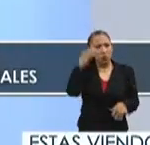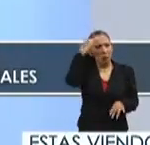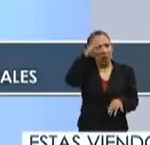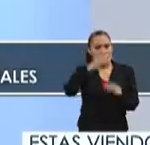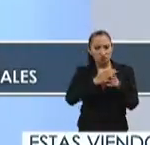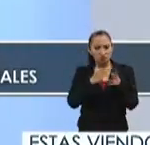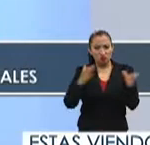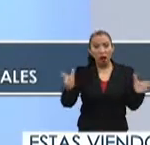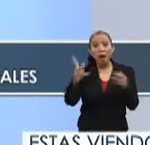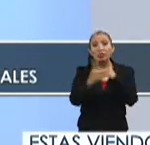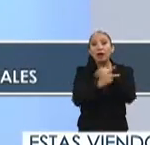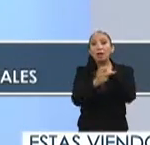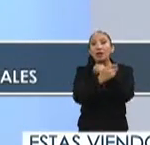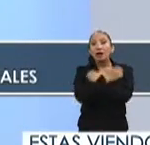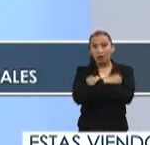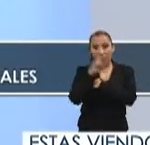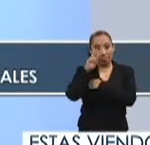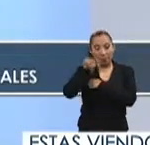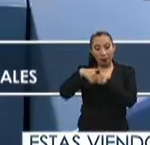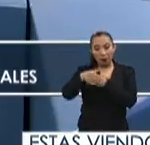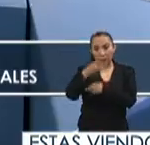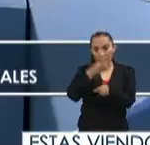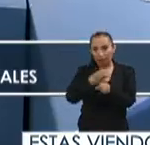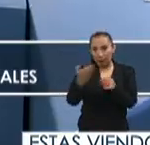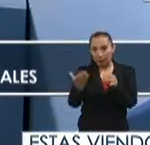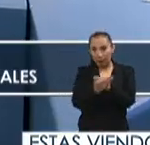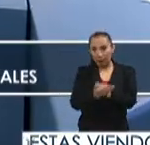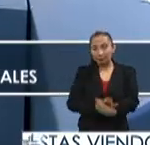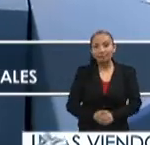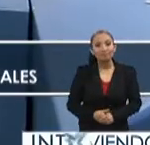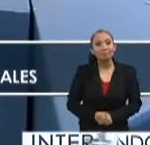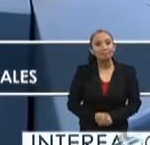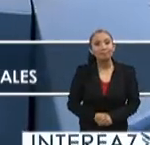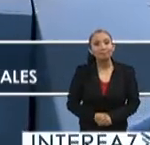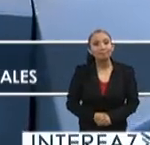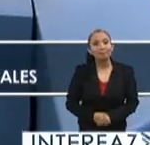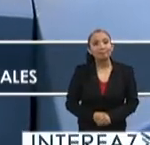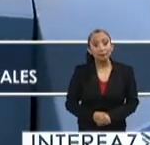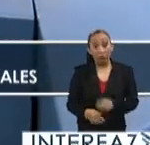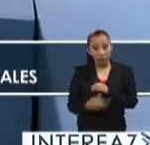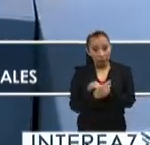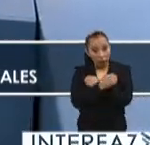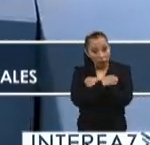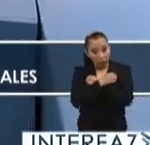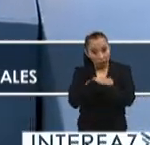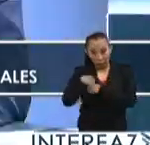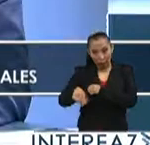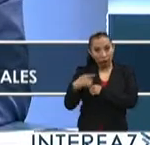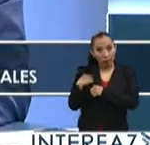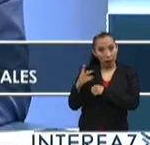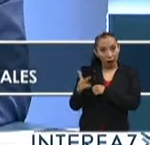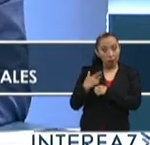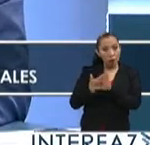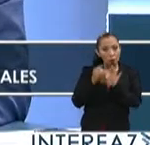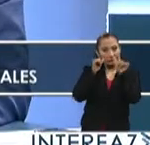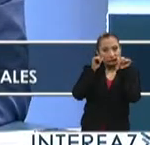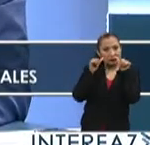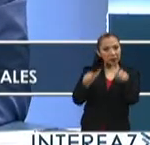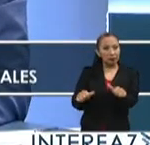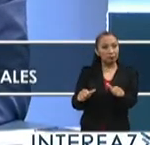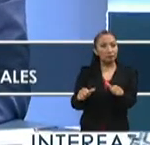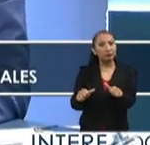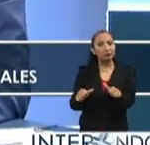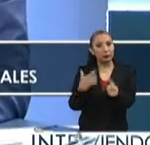experiencia muy amplia en televisión educativa y que vamos a ver en la tercera entrega de esta nota. Televisión educativa como esta, por eso vamos a estar muy al